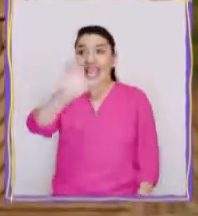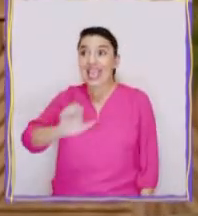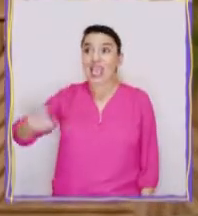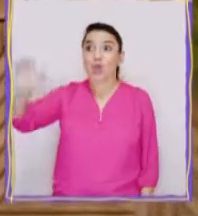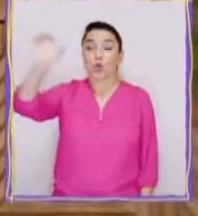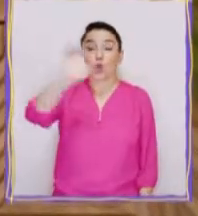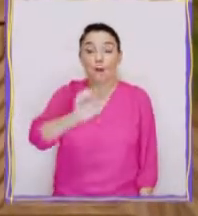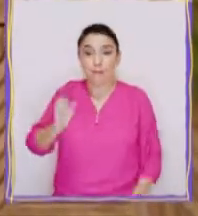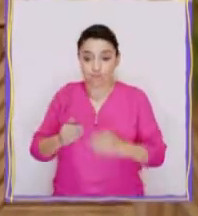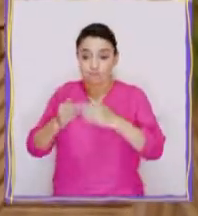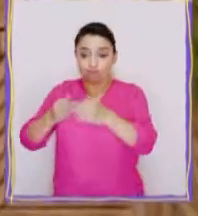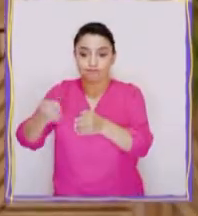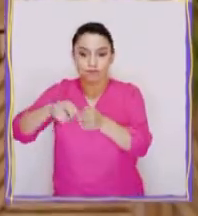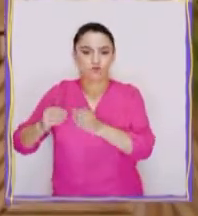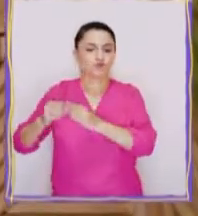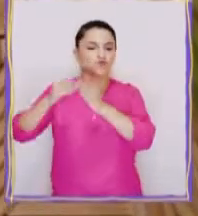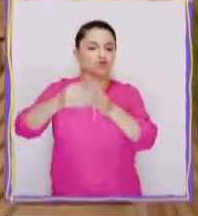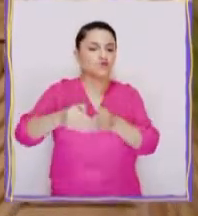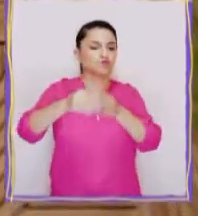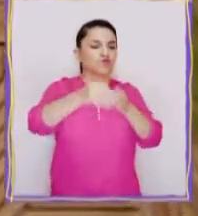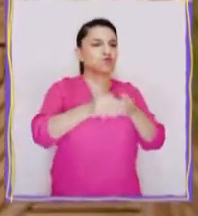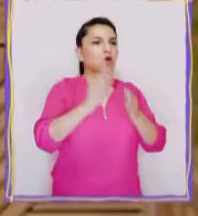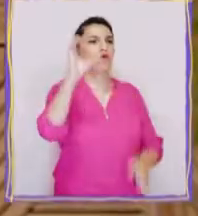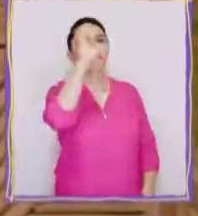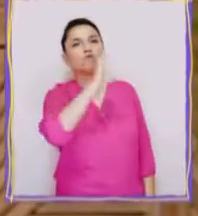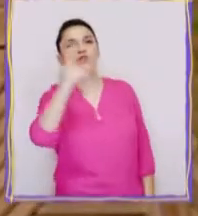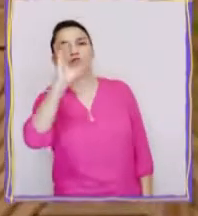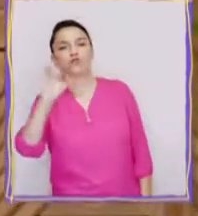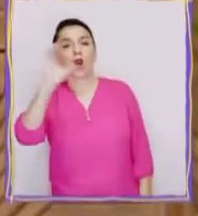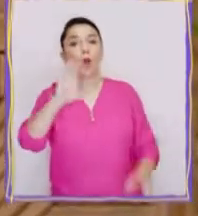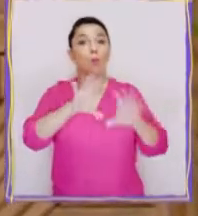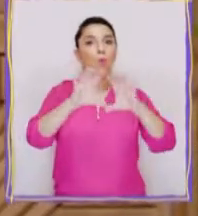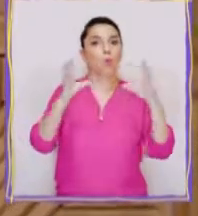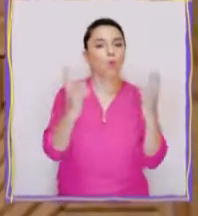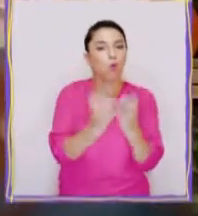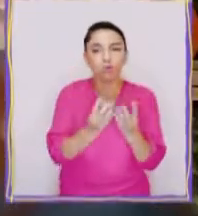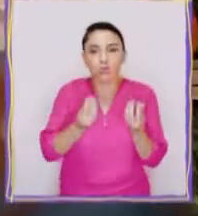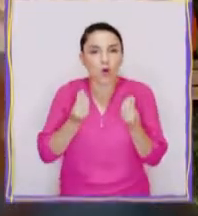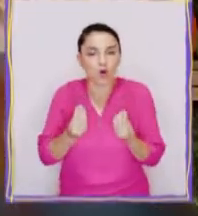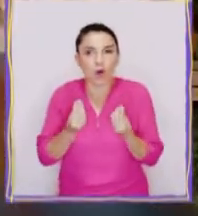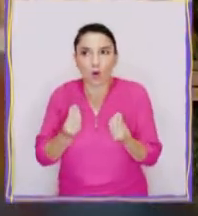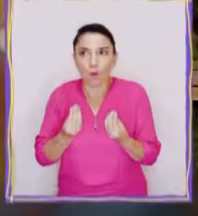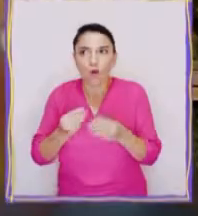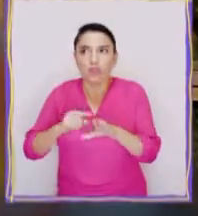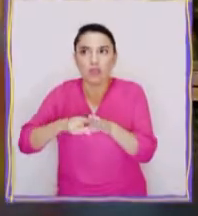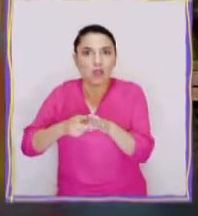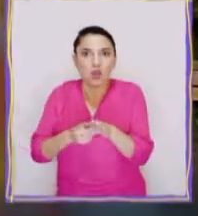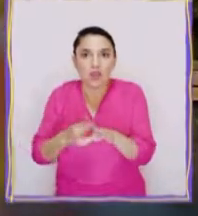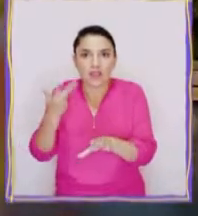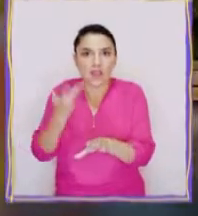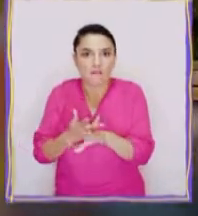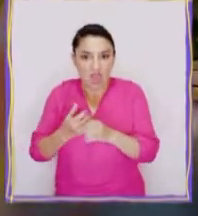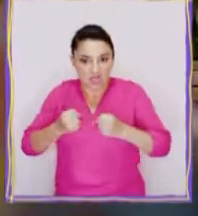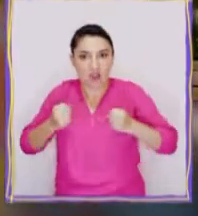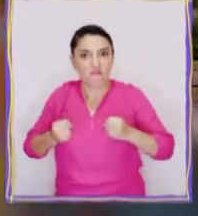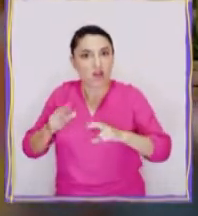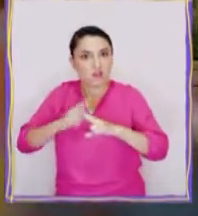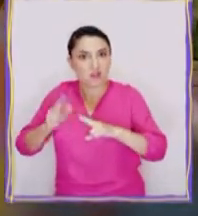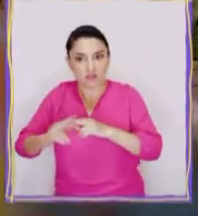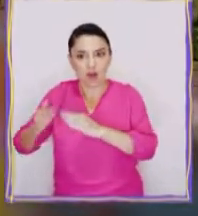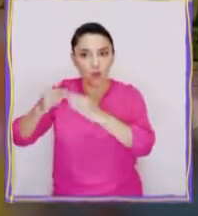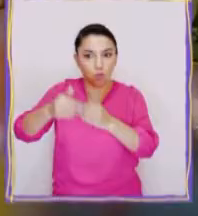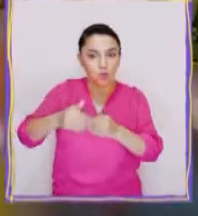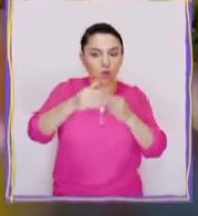exploradores europeos para intentar irse en barco a explorar el mundo? ¿Qué tecnologías tenían para atreverse a